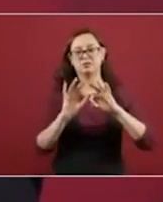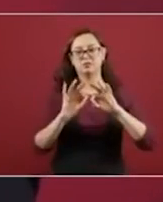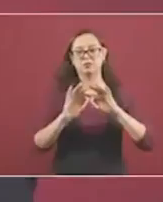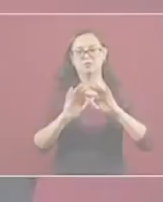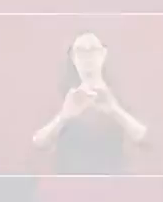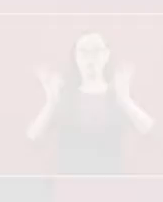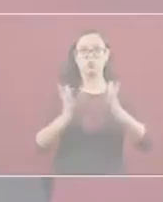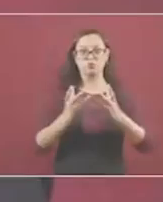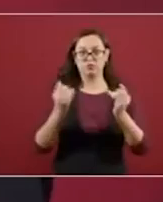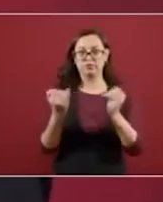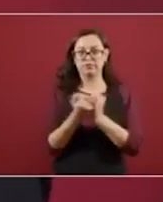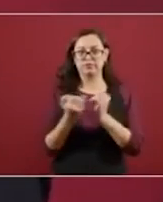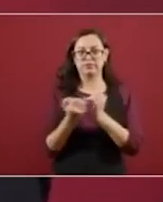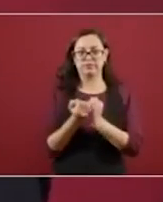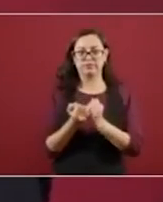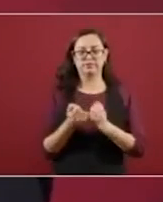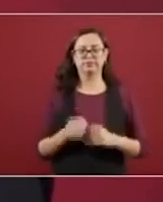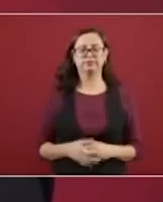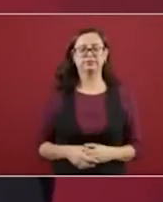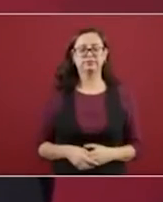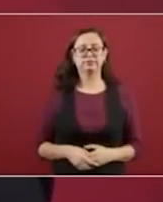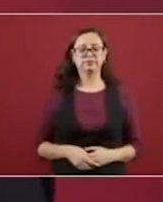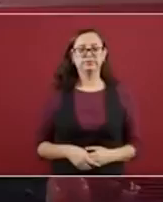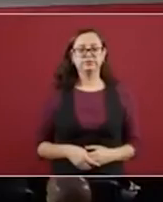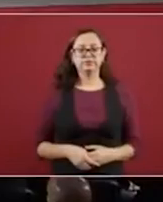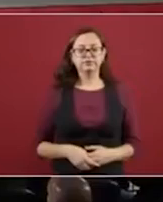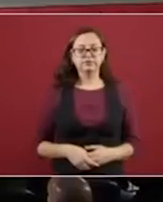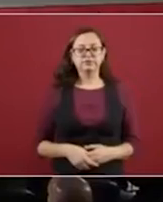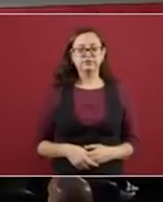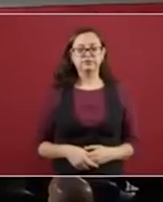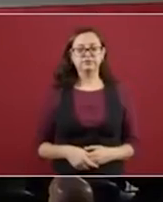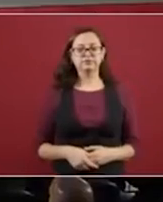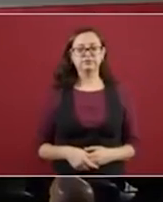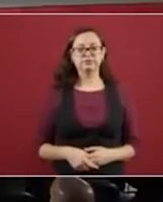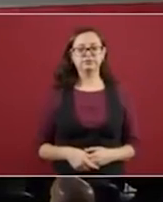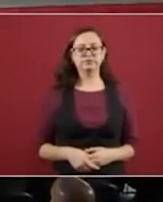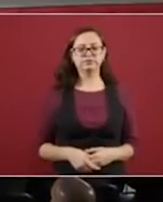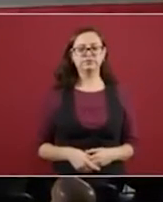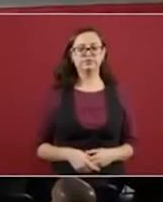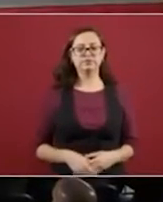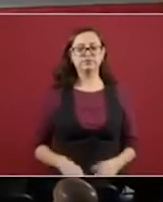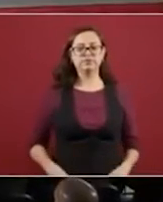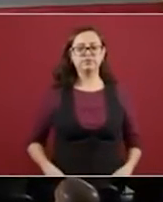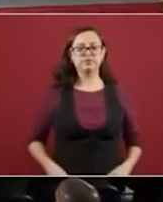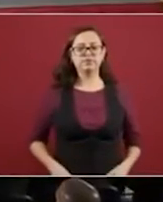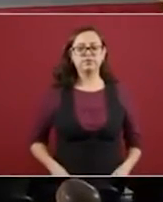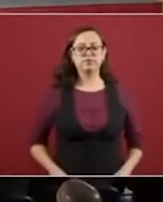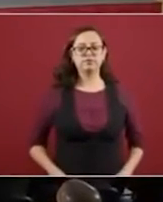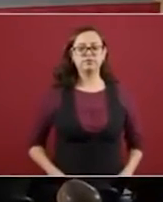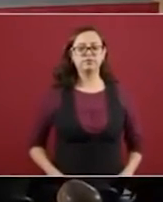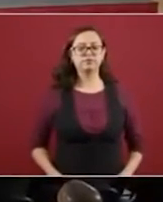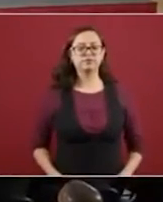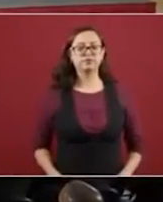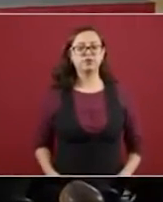del mundo. Para llevar a cabo este proyecto,